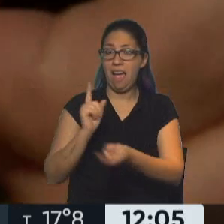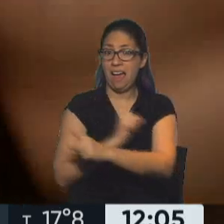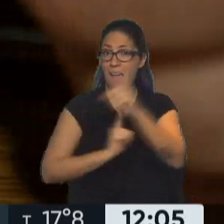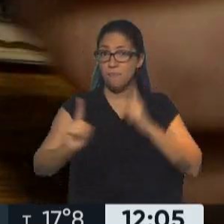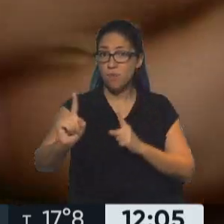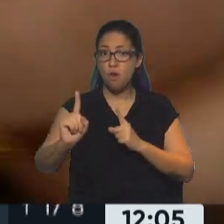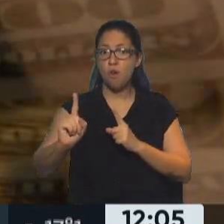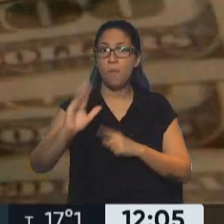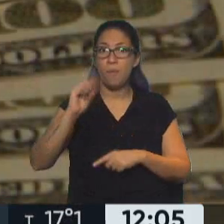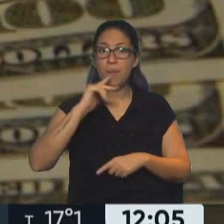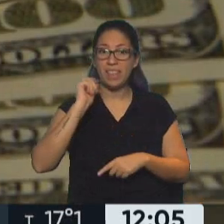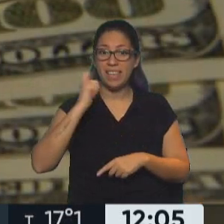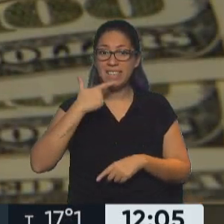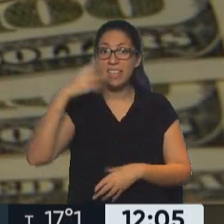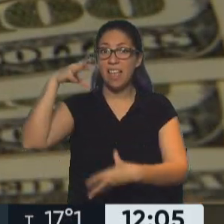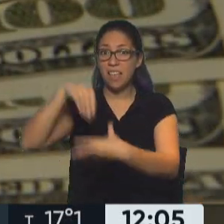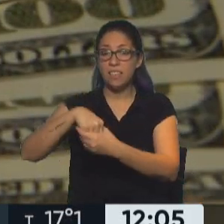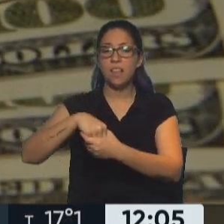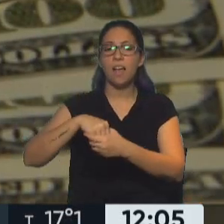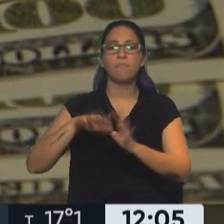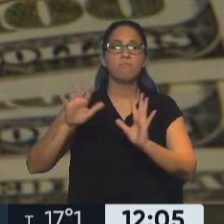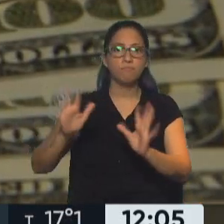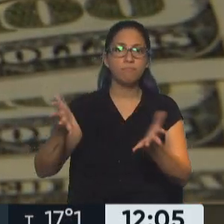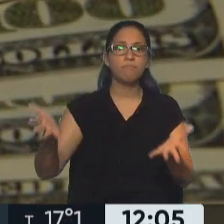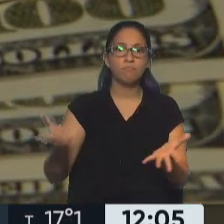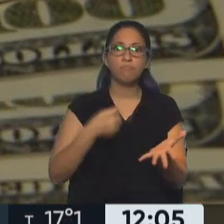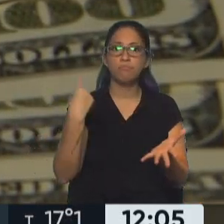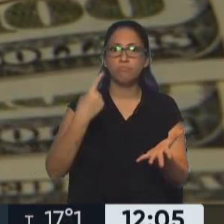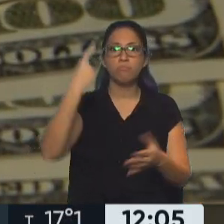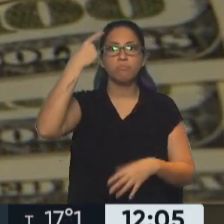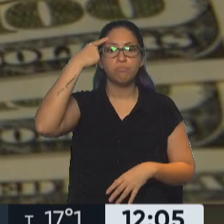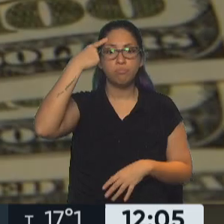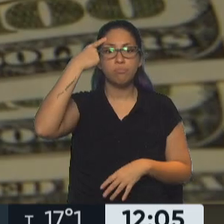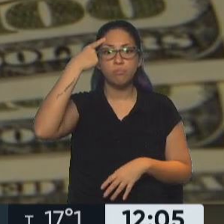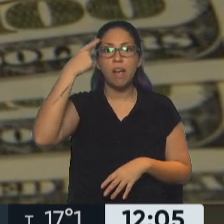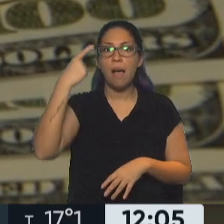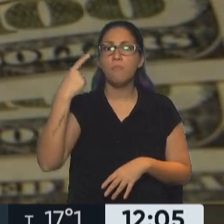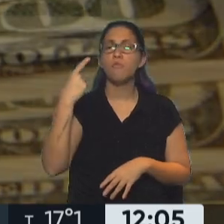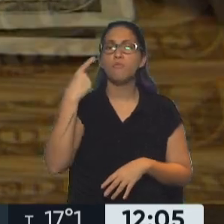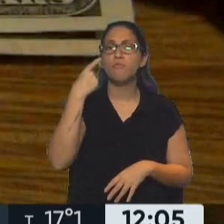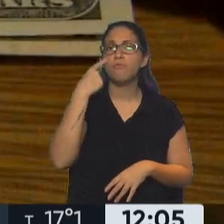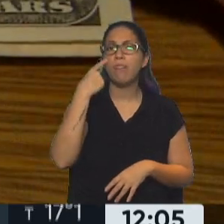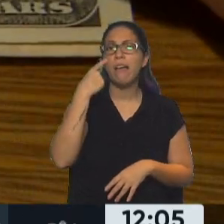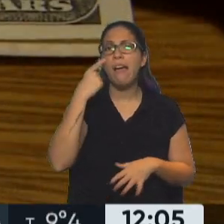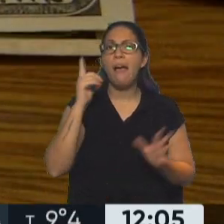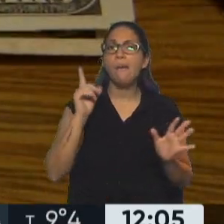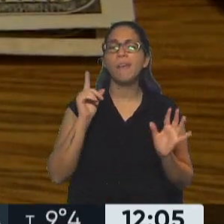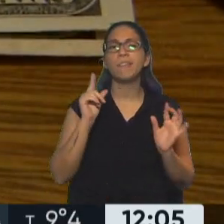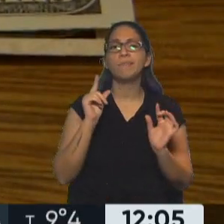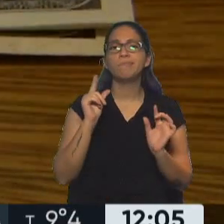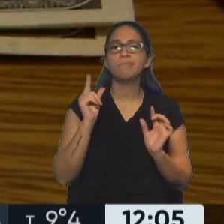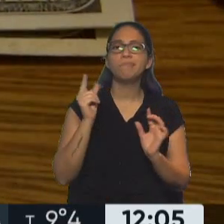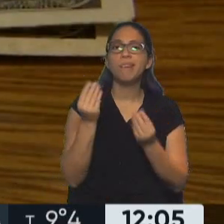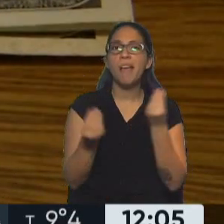Batakis, todas las medidas, y así se trabaja, buscan el consenso de los principales referentes de la coalición y cada medida que se anuncia tiene ese